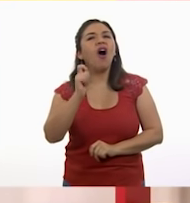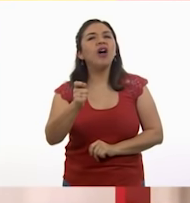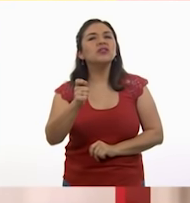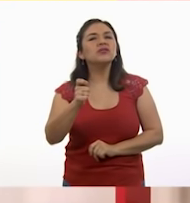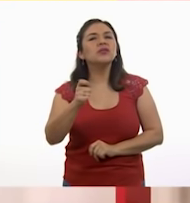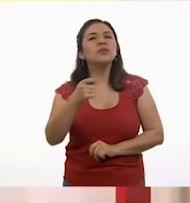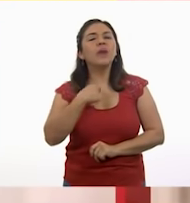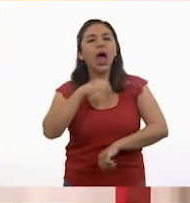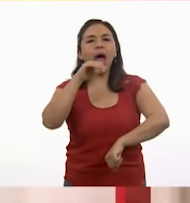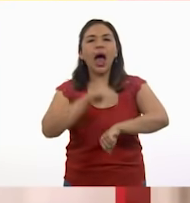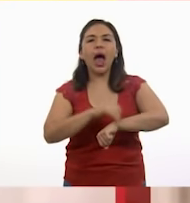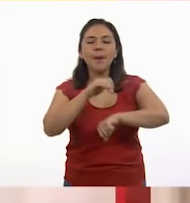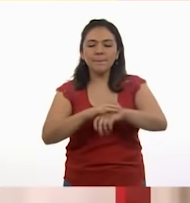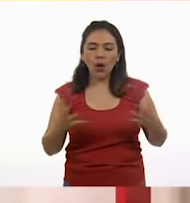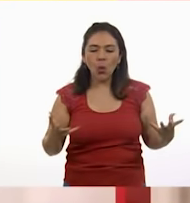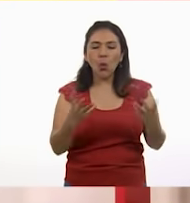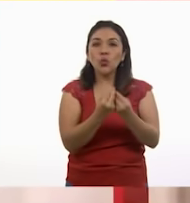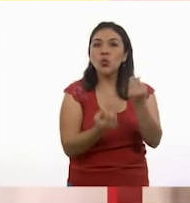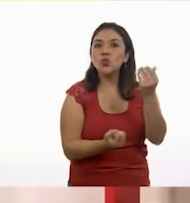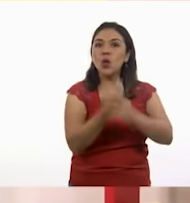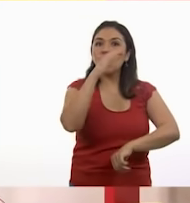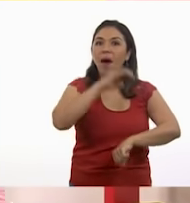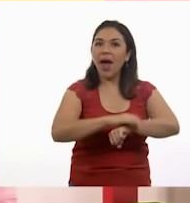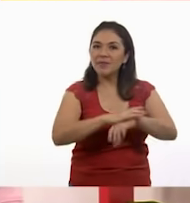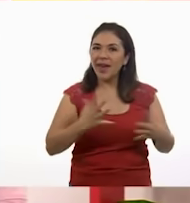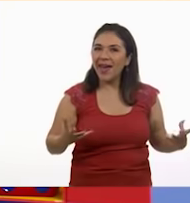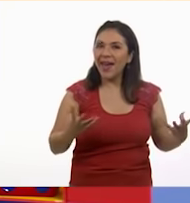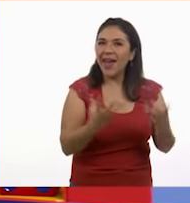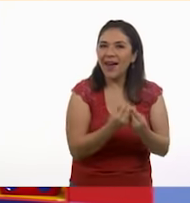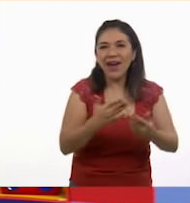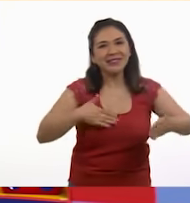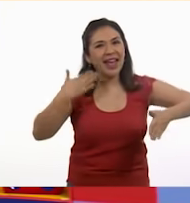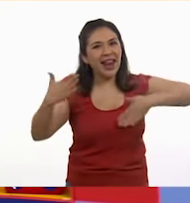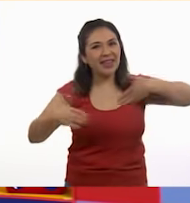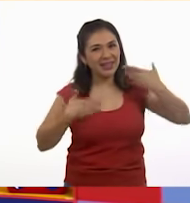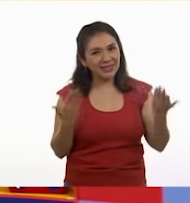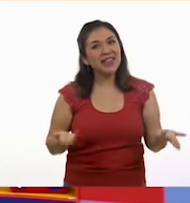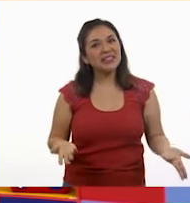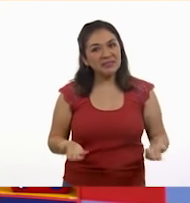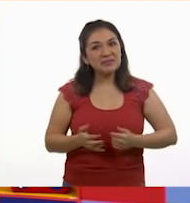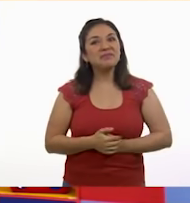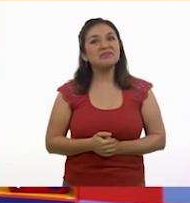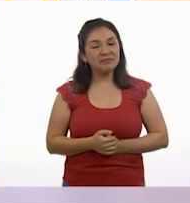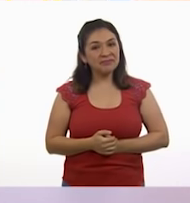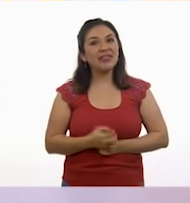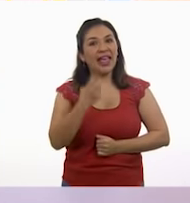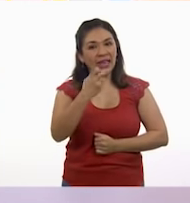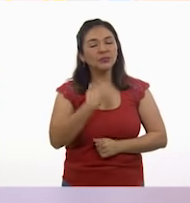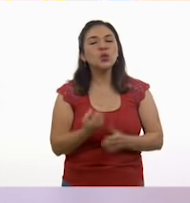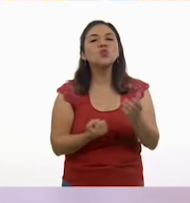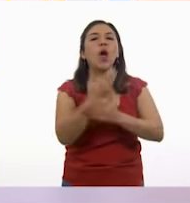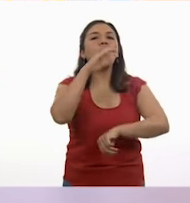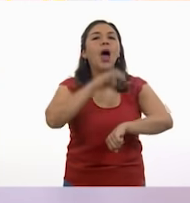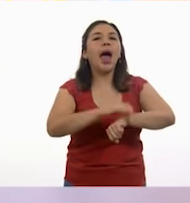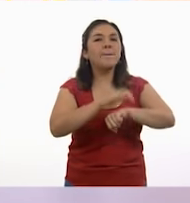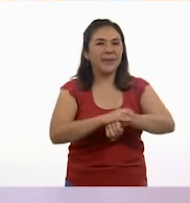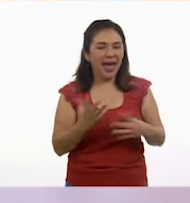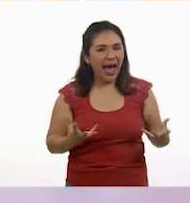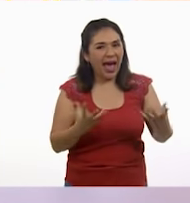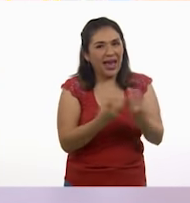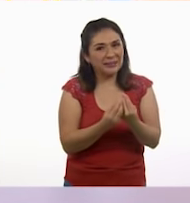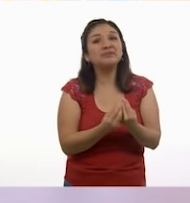mis nuevos amigos que conocí nuevas amistades nuevas amistades quise representar nuevas amistades